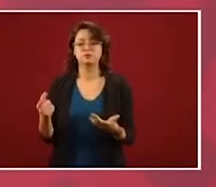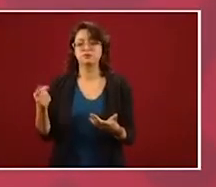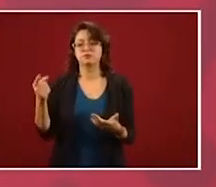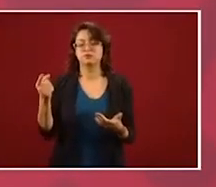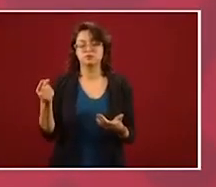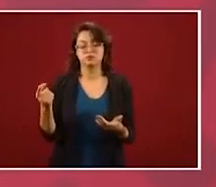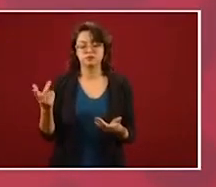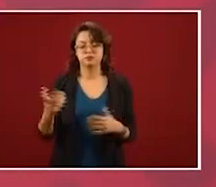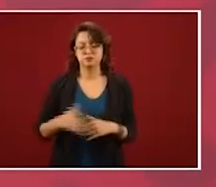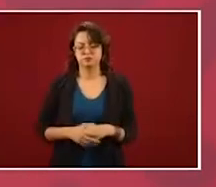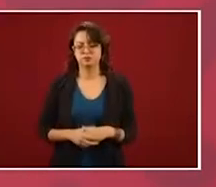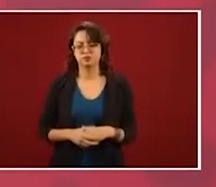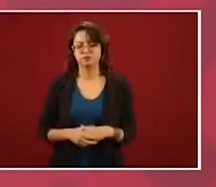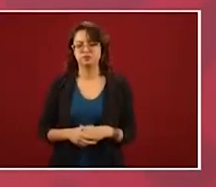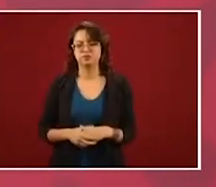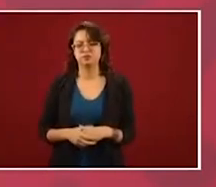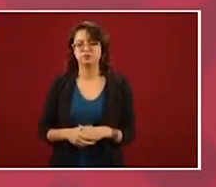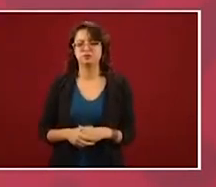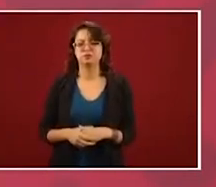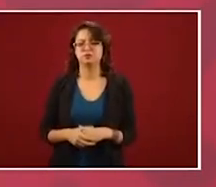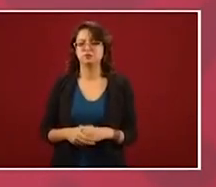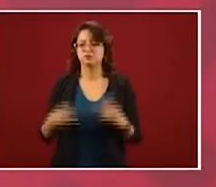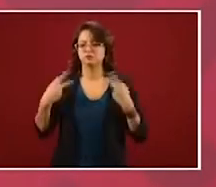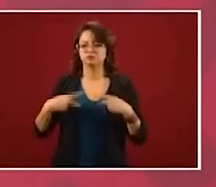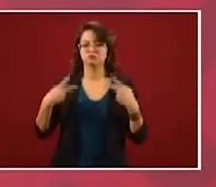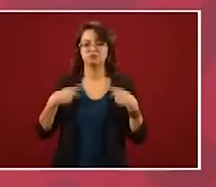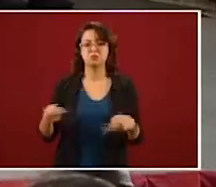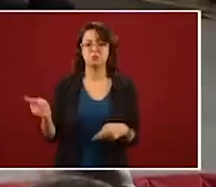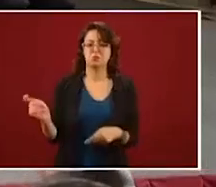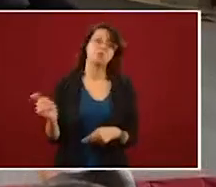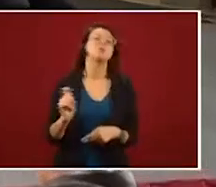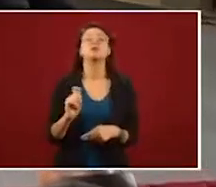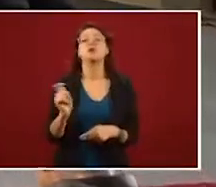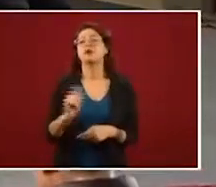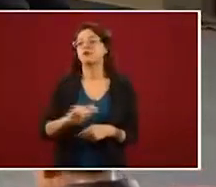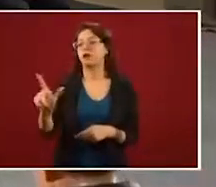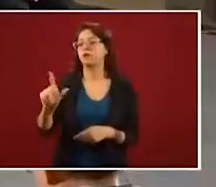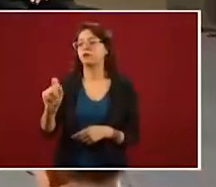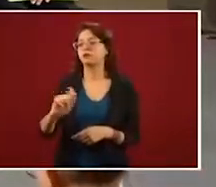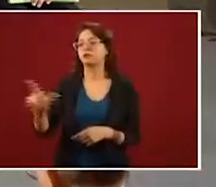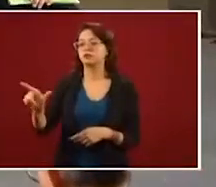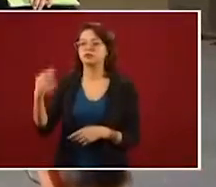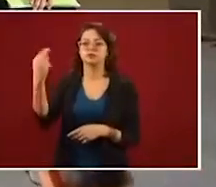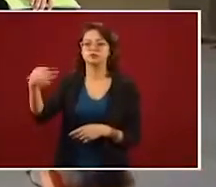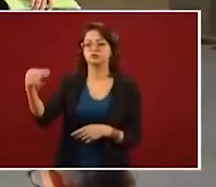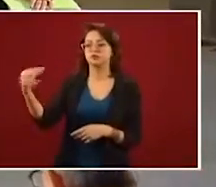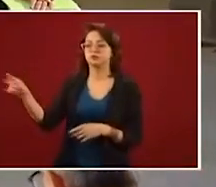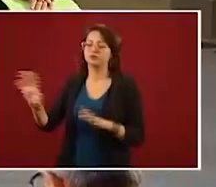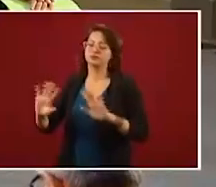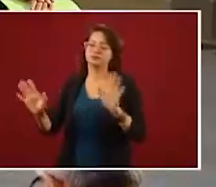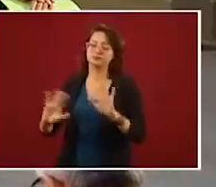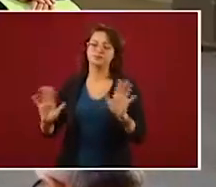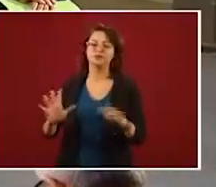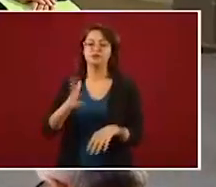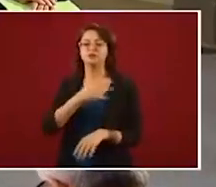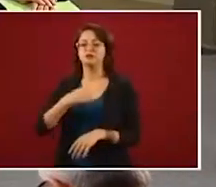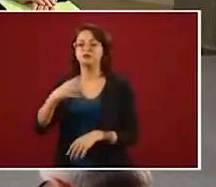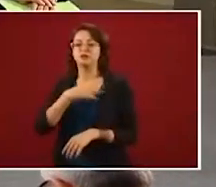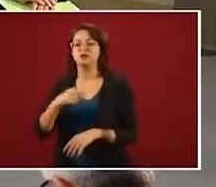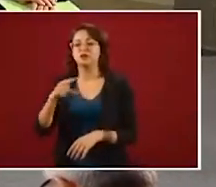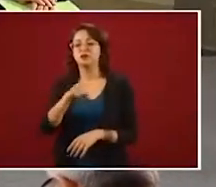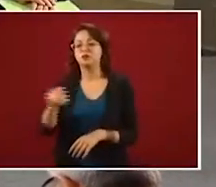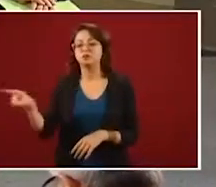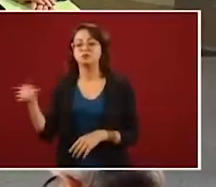gentes muy identificados, que no voy a mencionar sus nombres, sus hijos, diciendo: